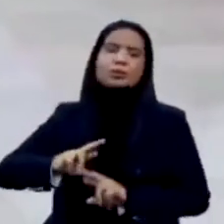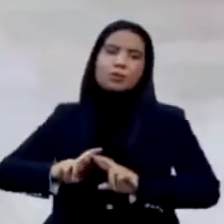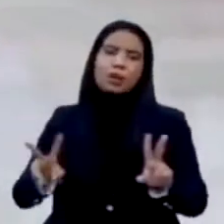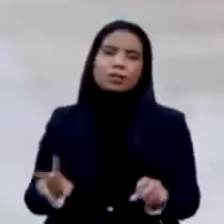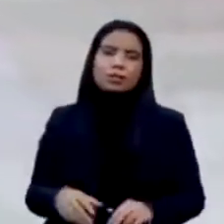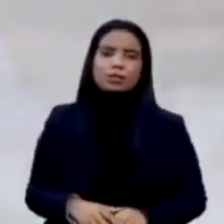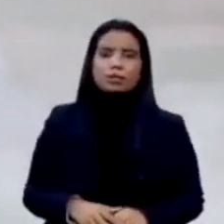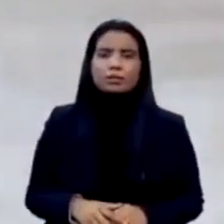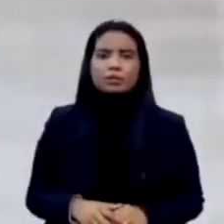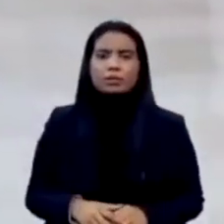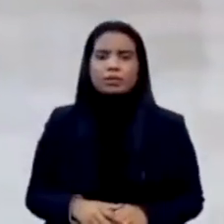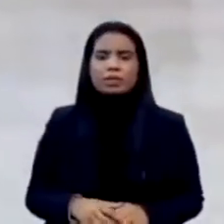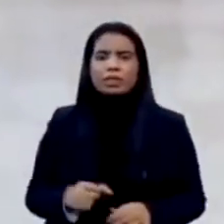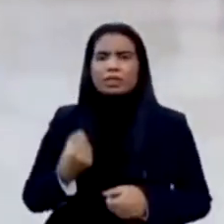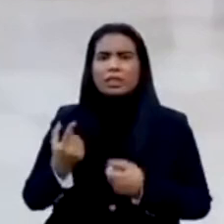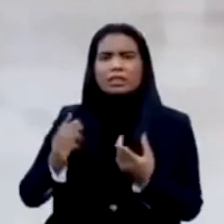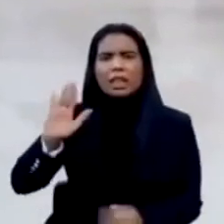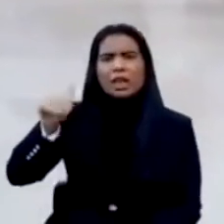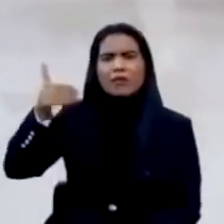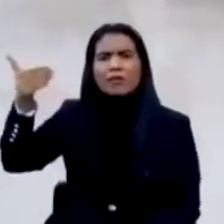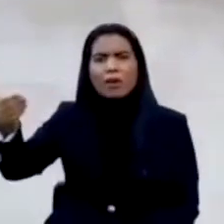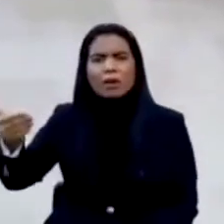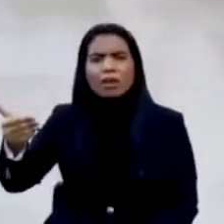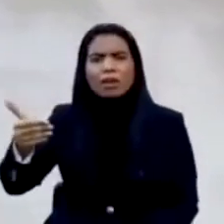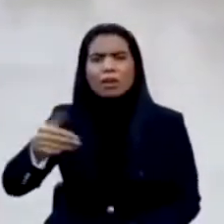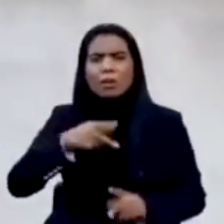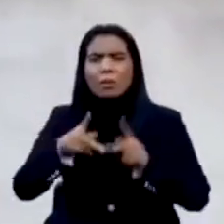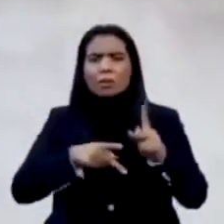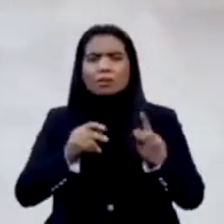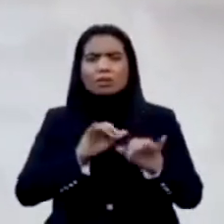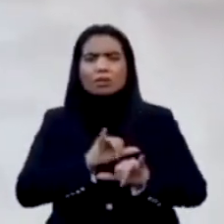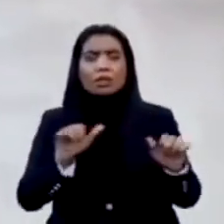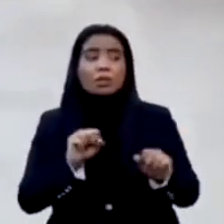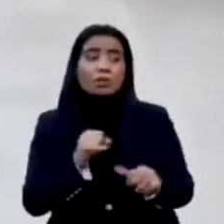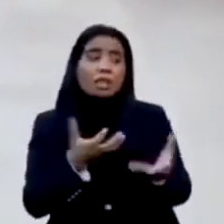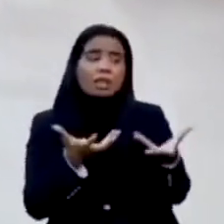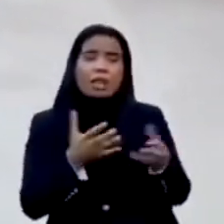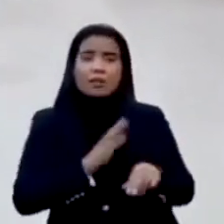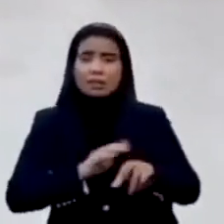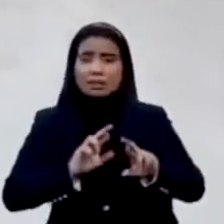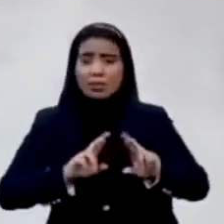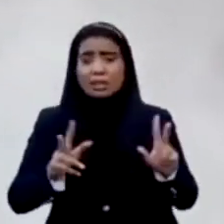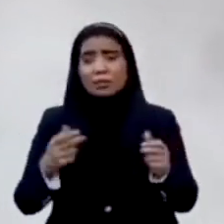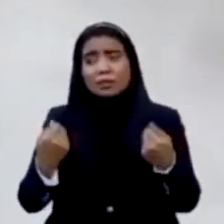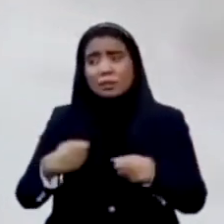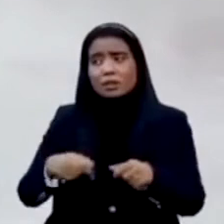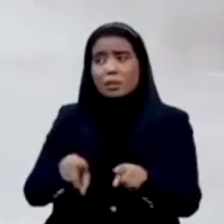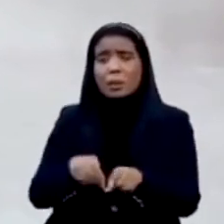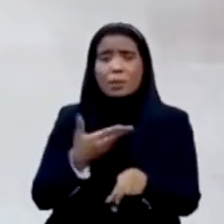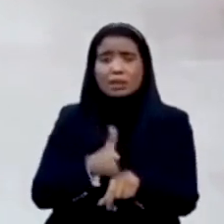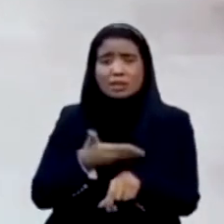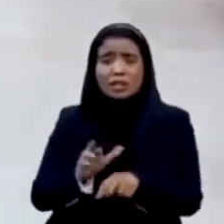hay un dicho allá afuera que dice si usted quiere ver la diferencia tiene que hacer cosas diferentes frases